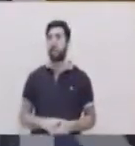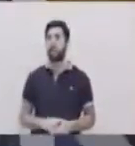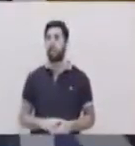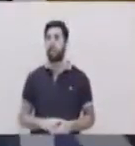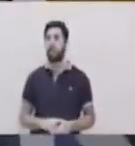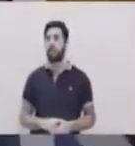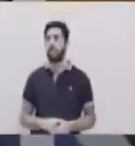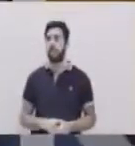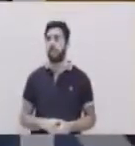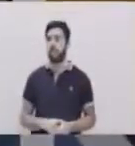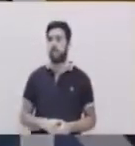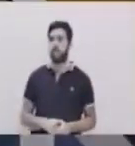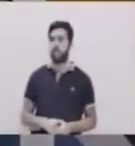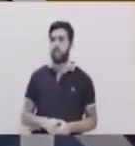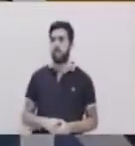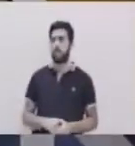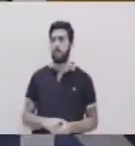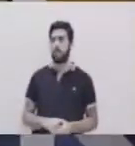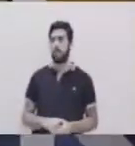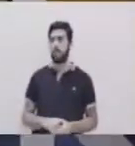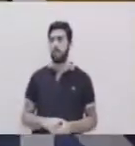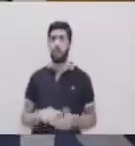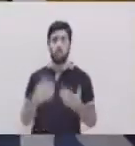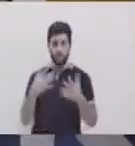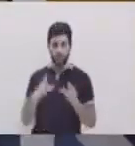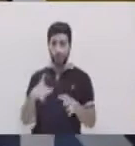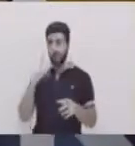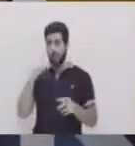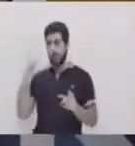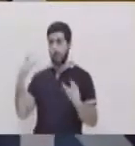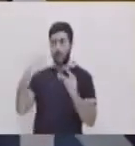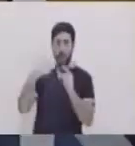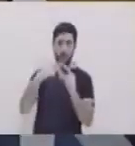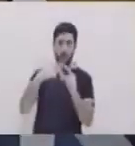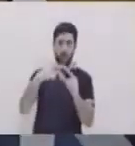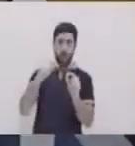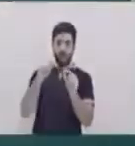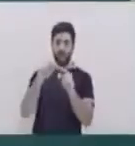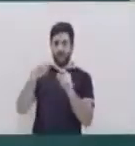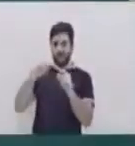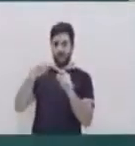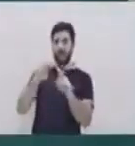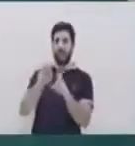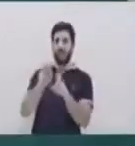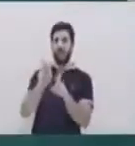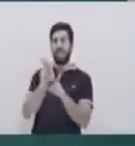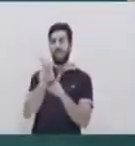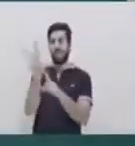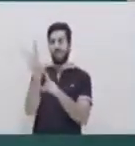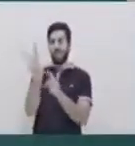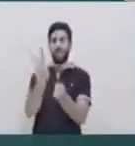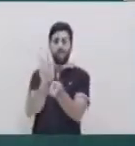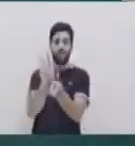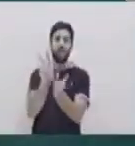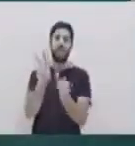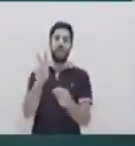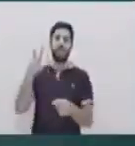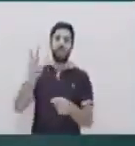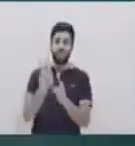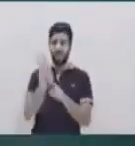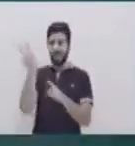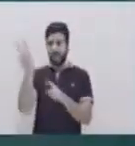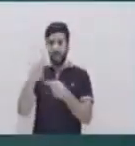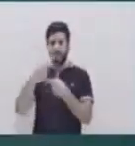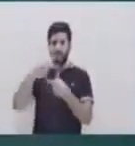Muy Listo, ahí bien. estaría. Así serían nuestras formas. Y ahí tenemos nuestra hipérbola. Muy bien, excelente forma de